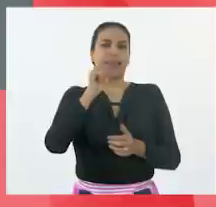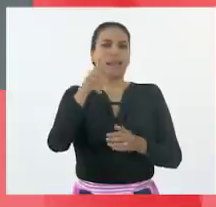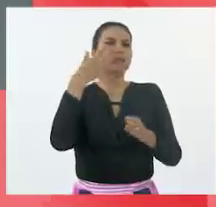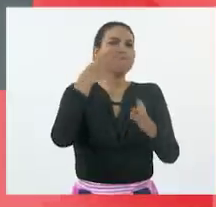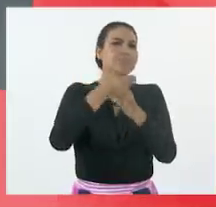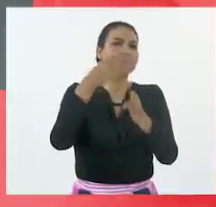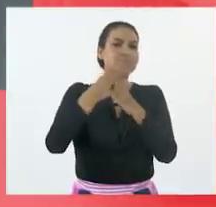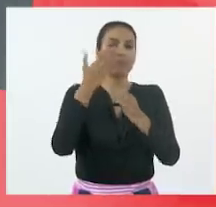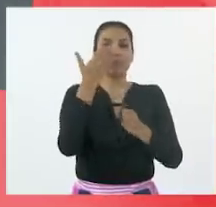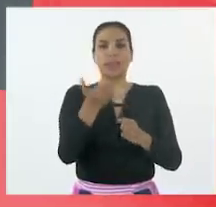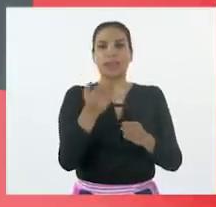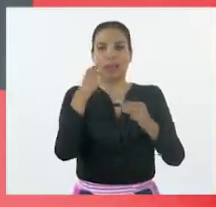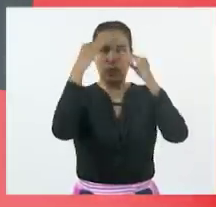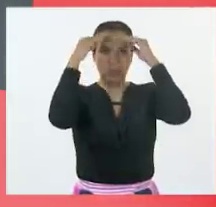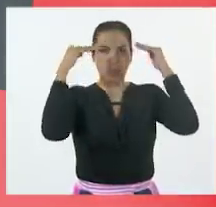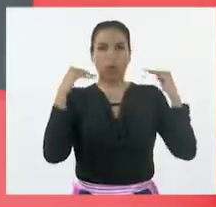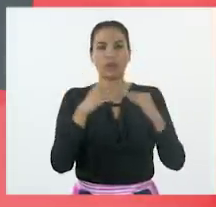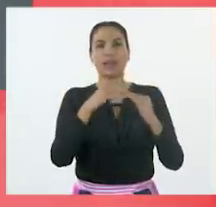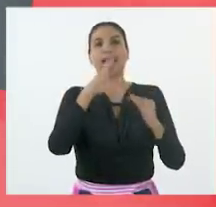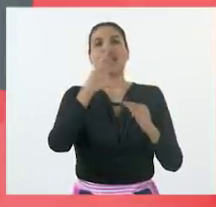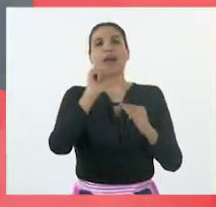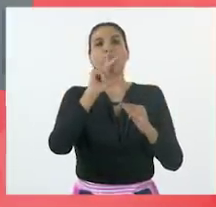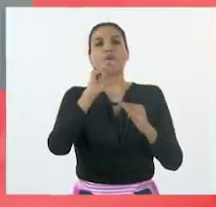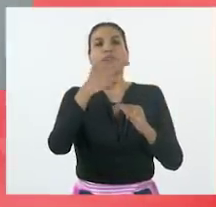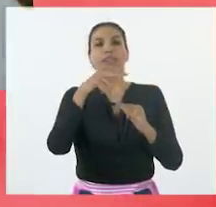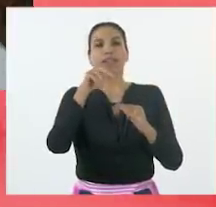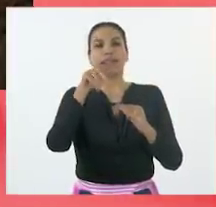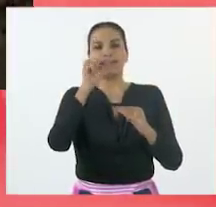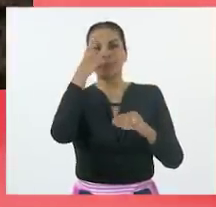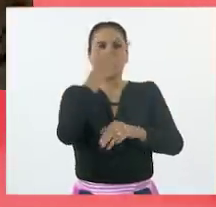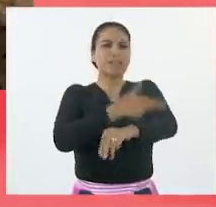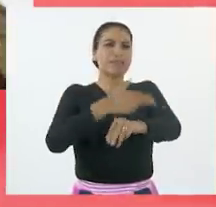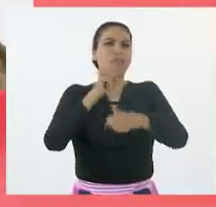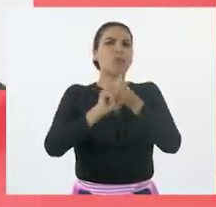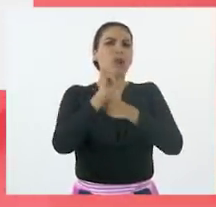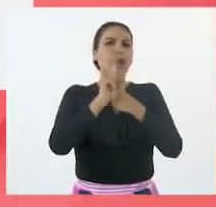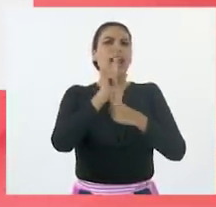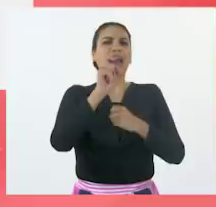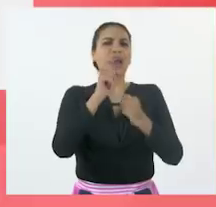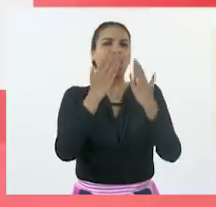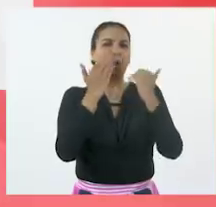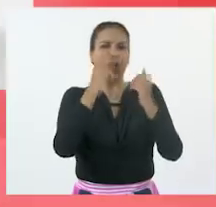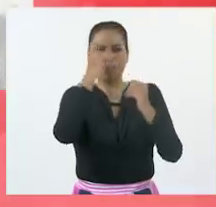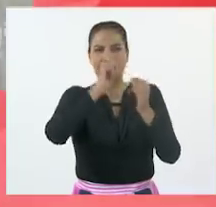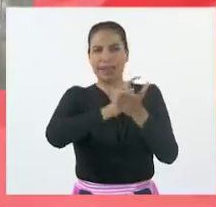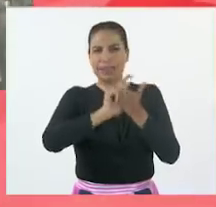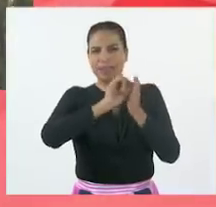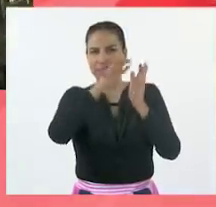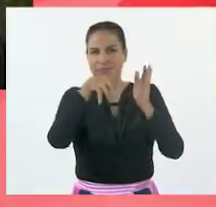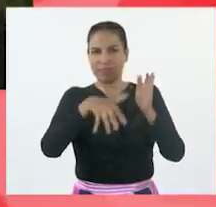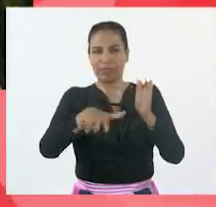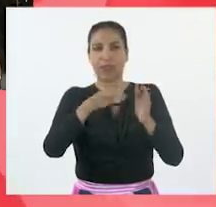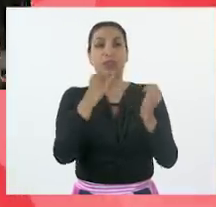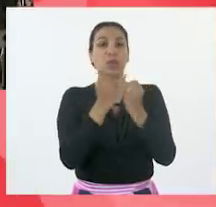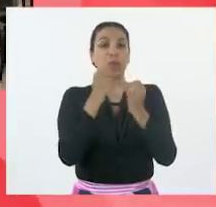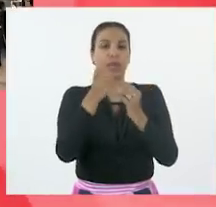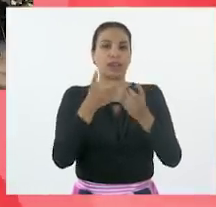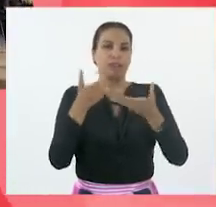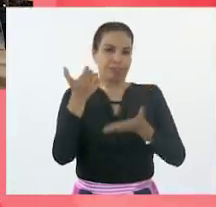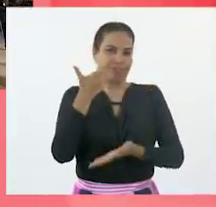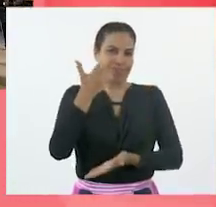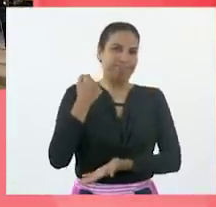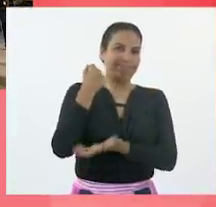construir por petición de las monjas capuchinas para solucionar problemas de abastecimiento de agua potable. Además de ser